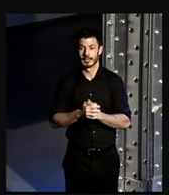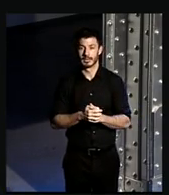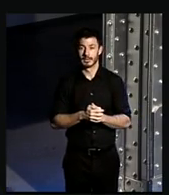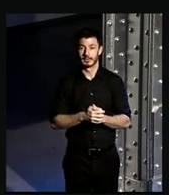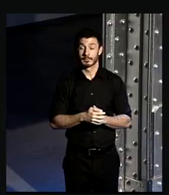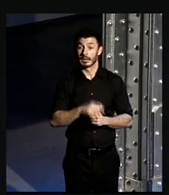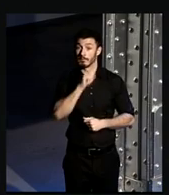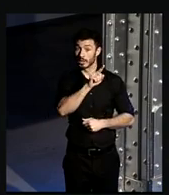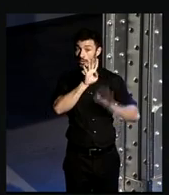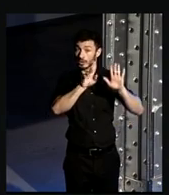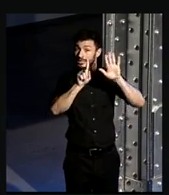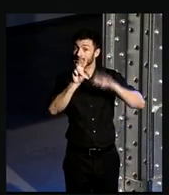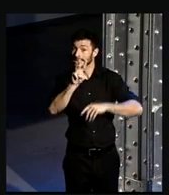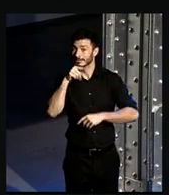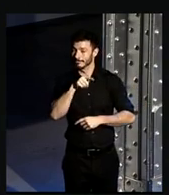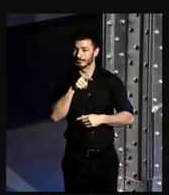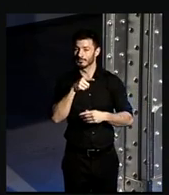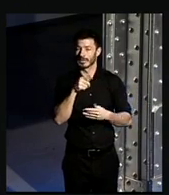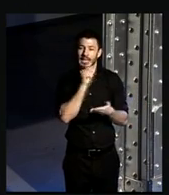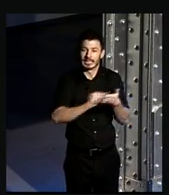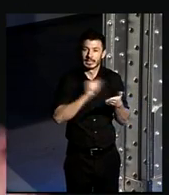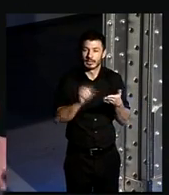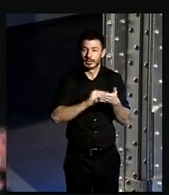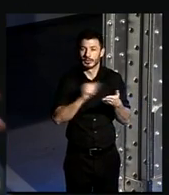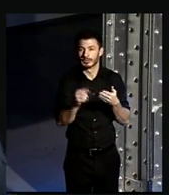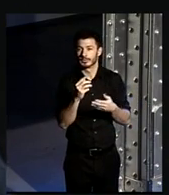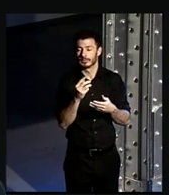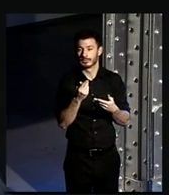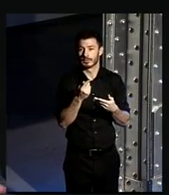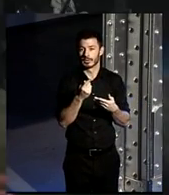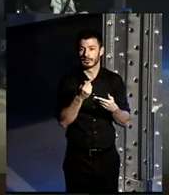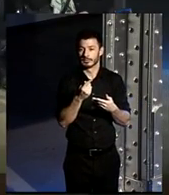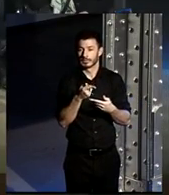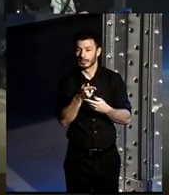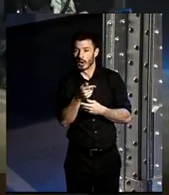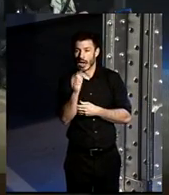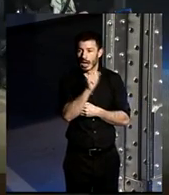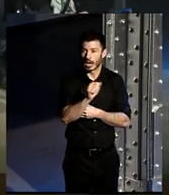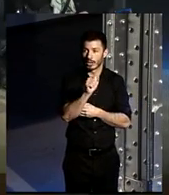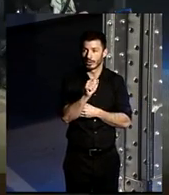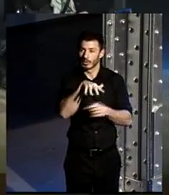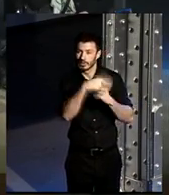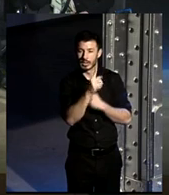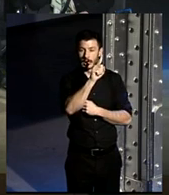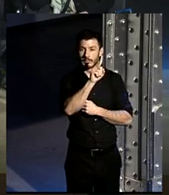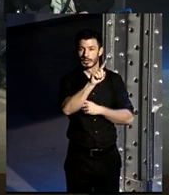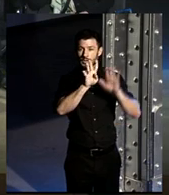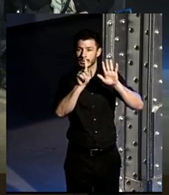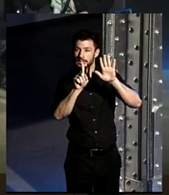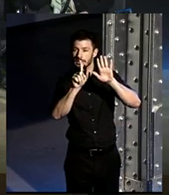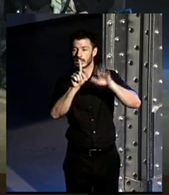1863 un relato ambientado en 1861-62, si no me equivoco. De 60-62.